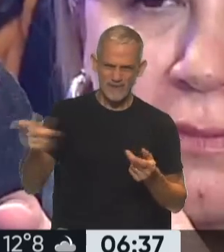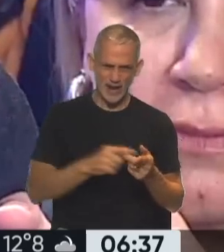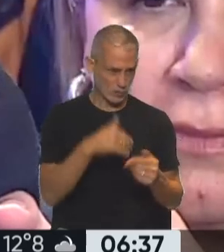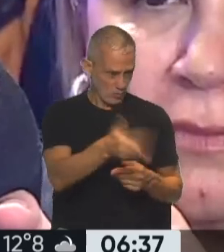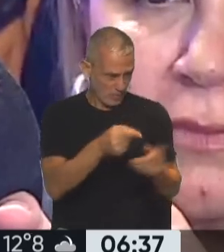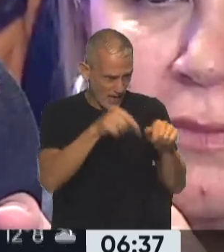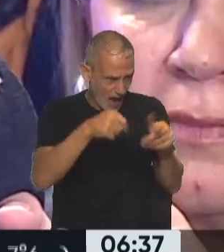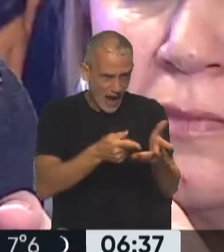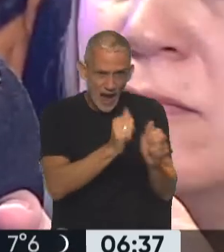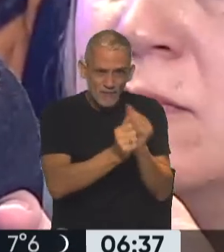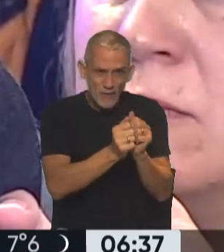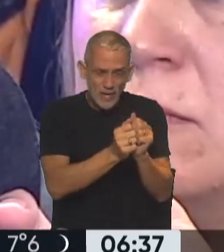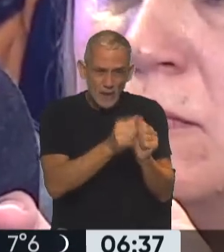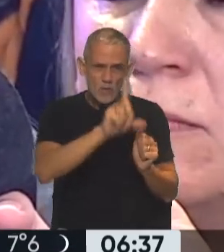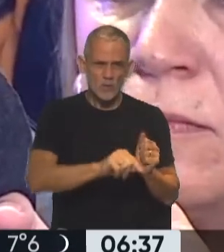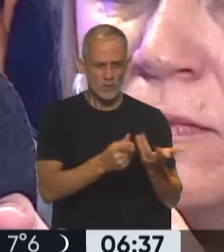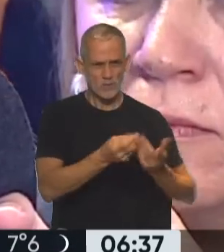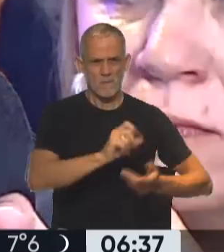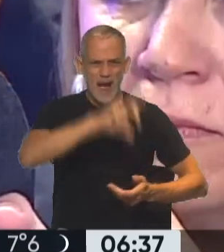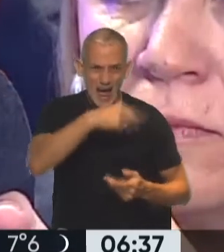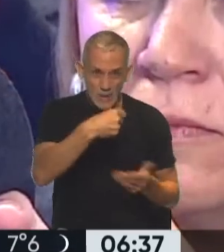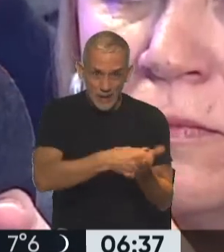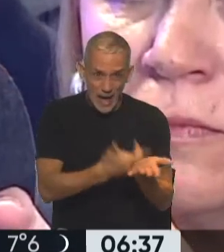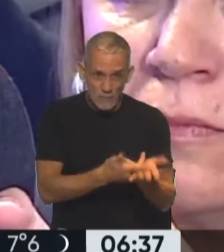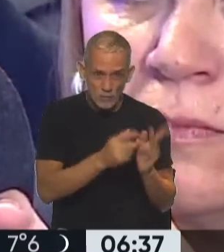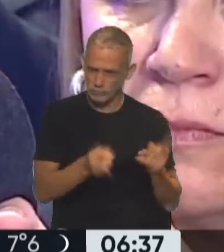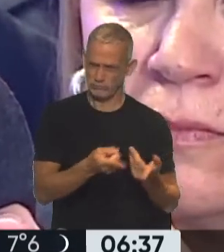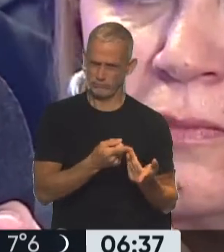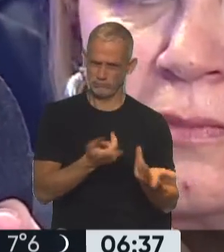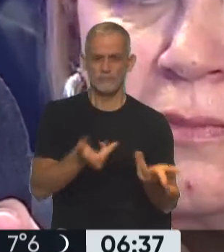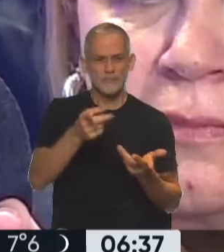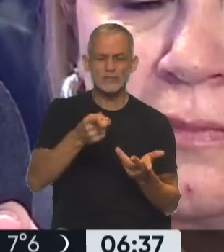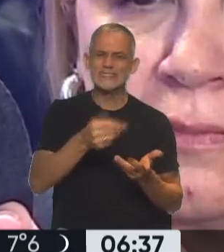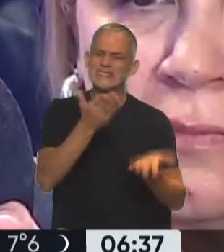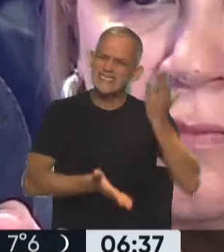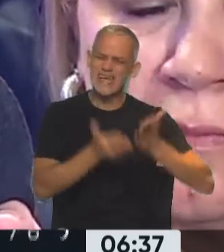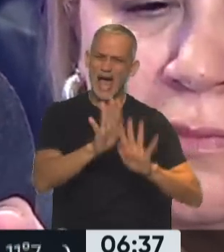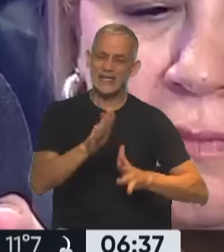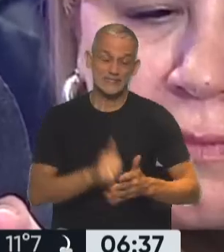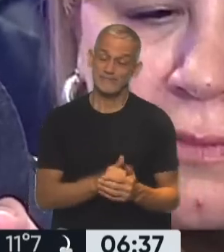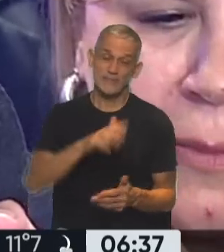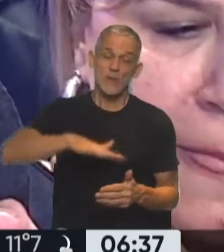del país. Entonces, estas injusticias son las que duele al pueblo neuquino, estas injusticias son las que tenemos que